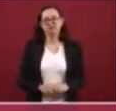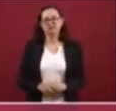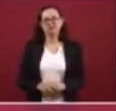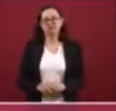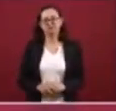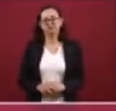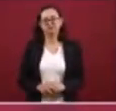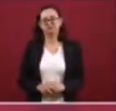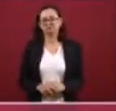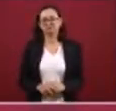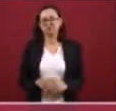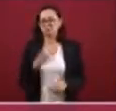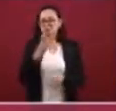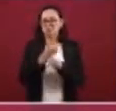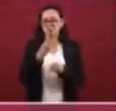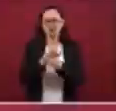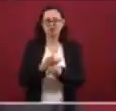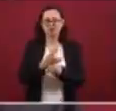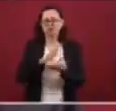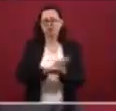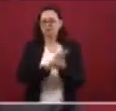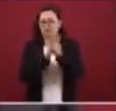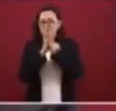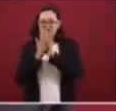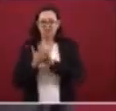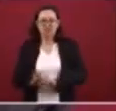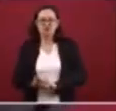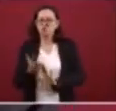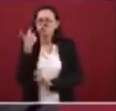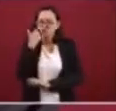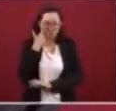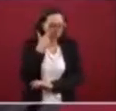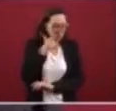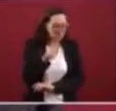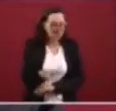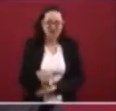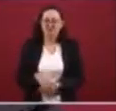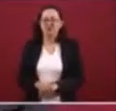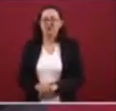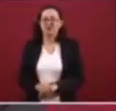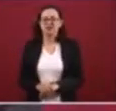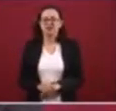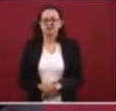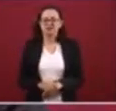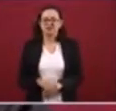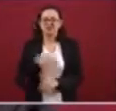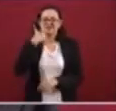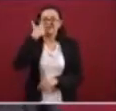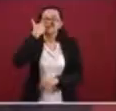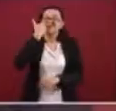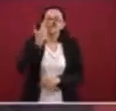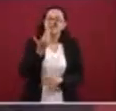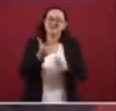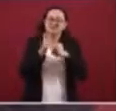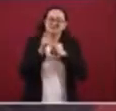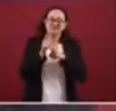que no están a favor de la Cuarta Transformación, que quisieran que continuara lo